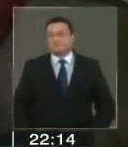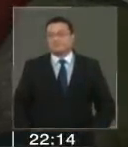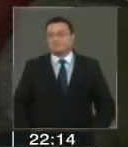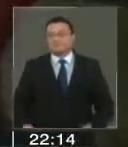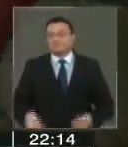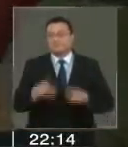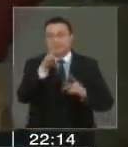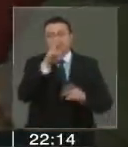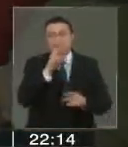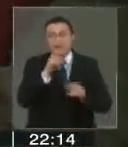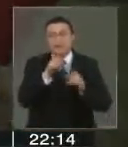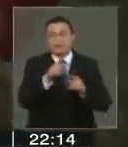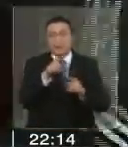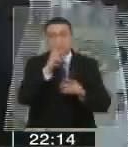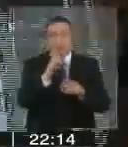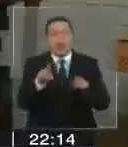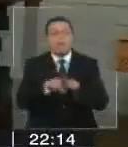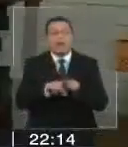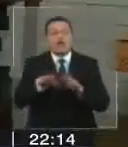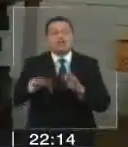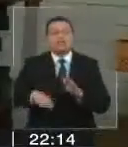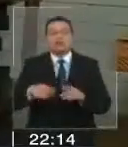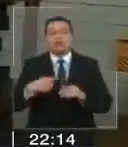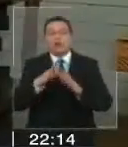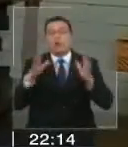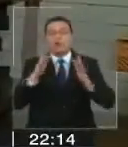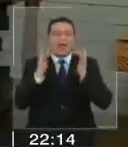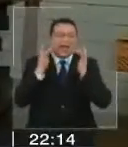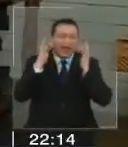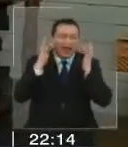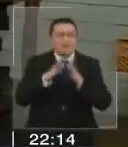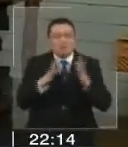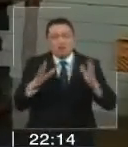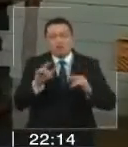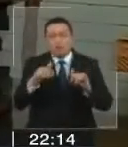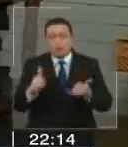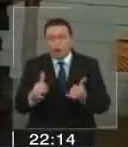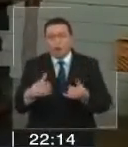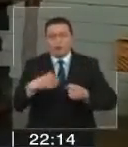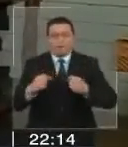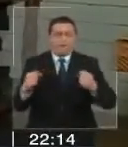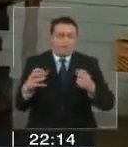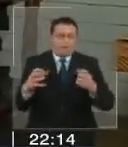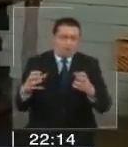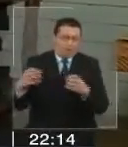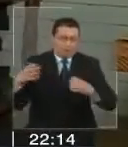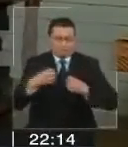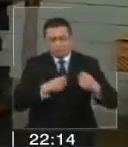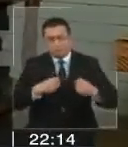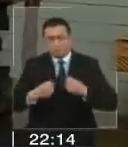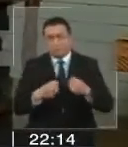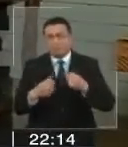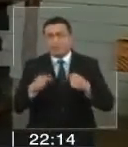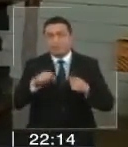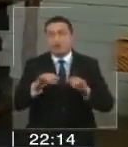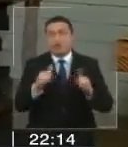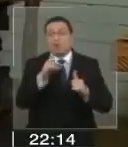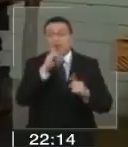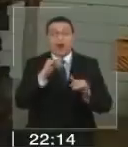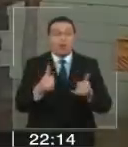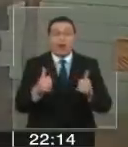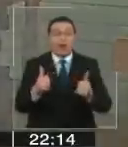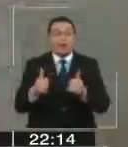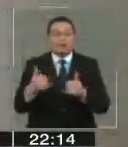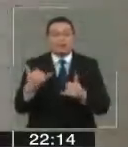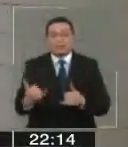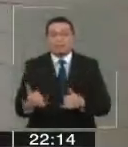Como que él fuera mi hermano chico. Es muy alegre, es muy juguetón, tiene mucha fuerza, es bruto, pero lo único que él quiere es jugar,